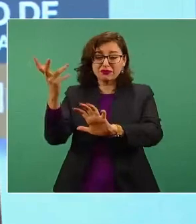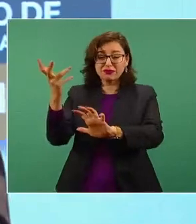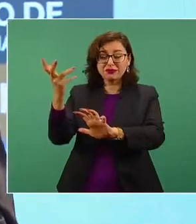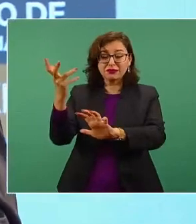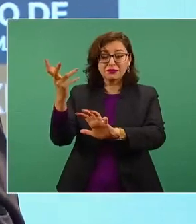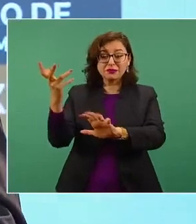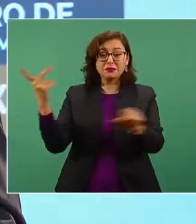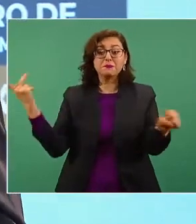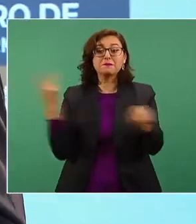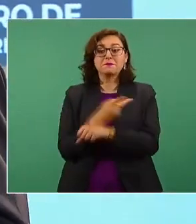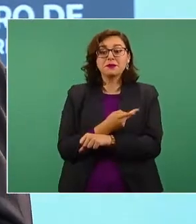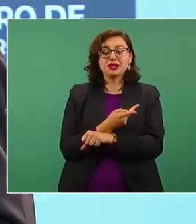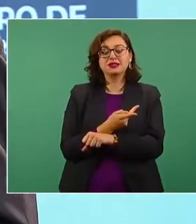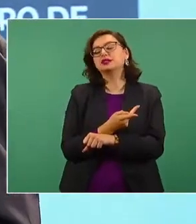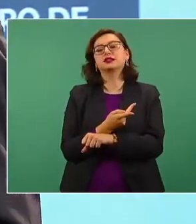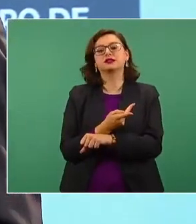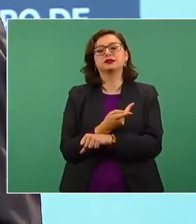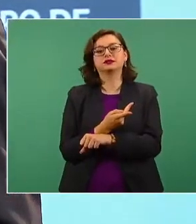inhibe